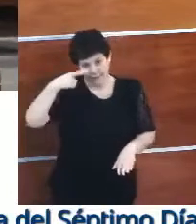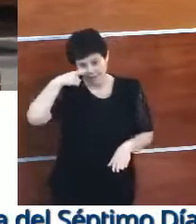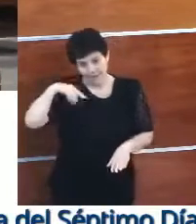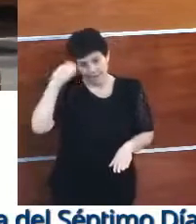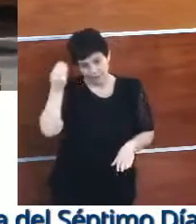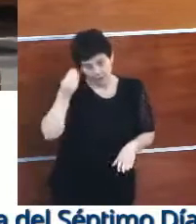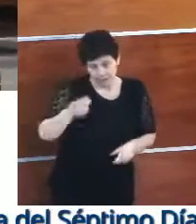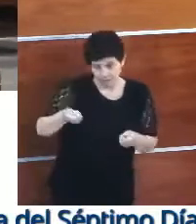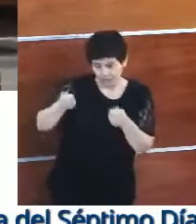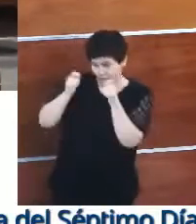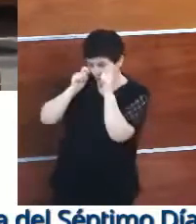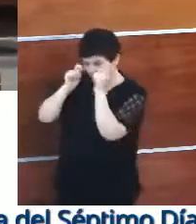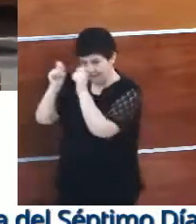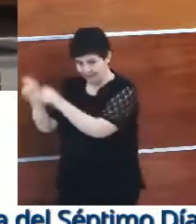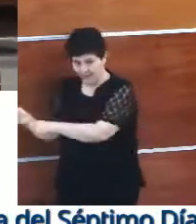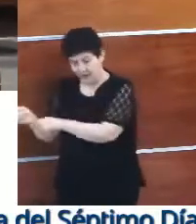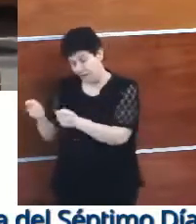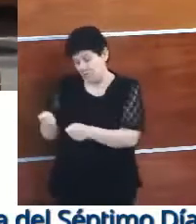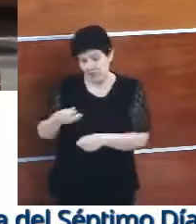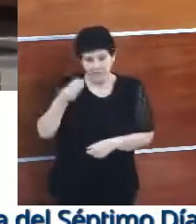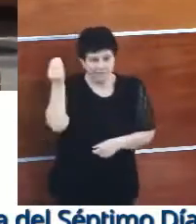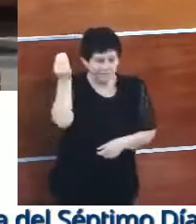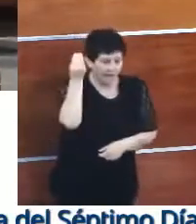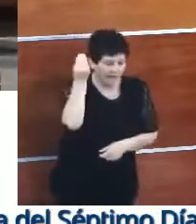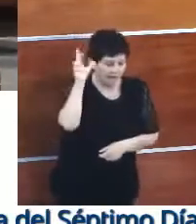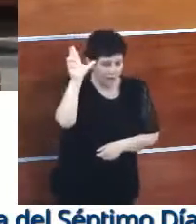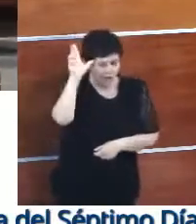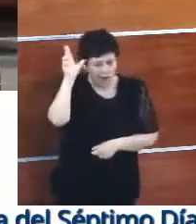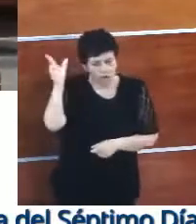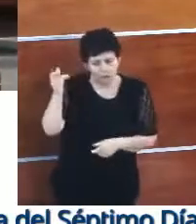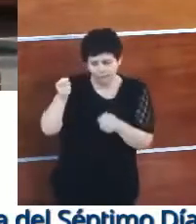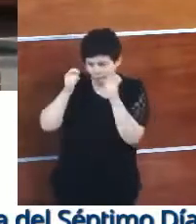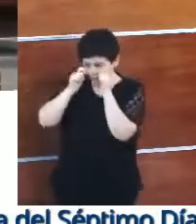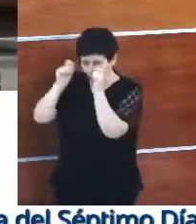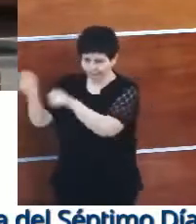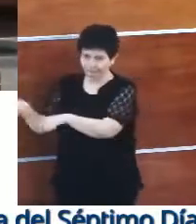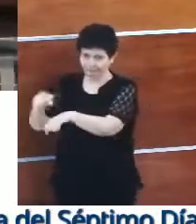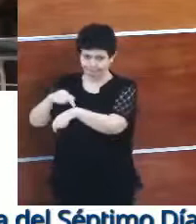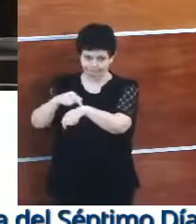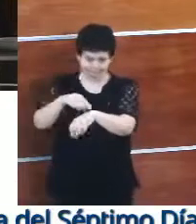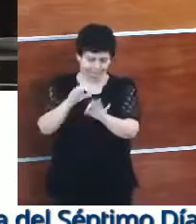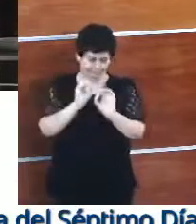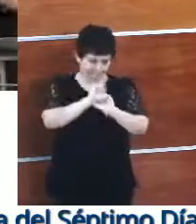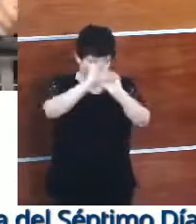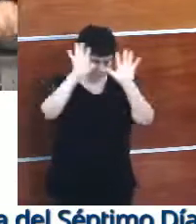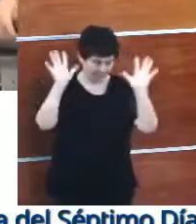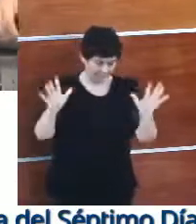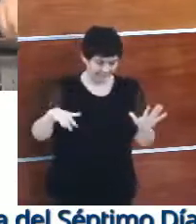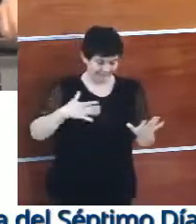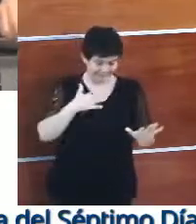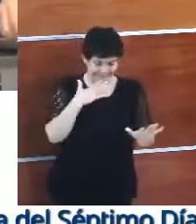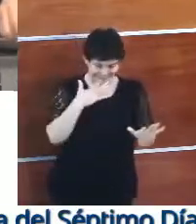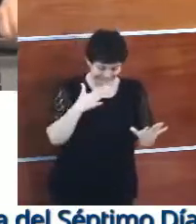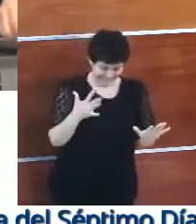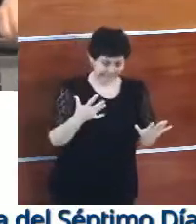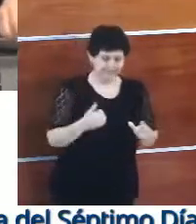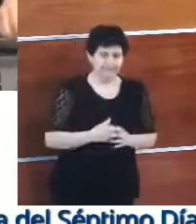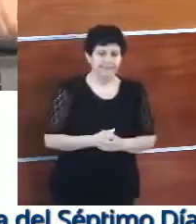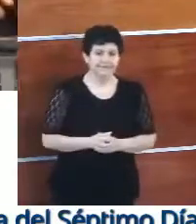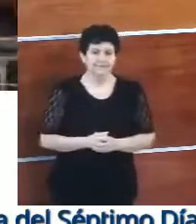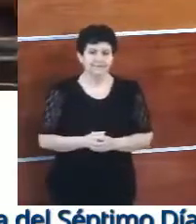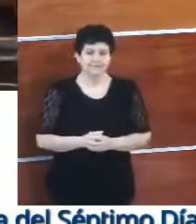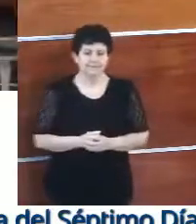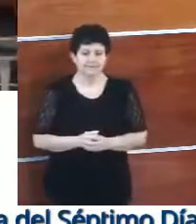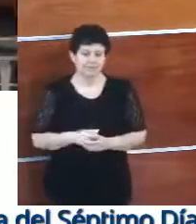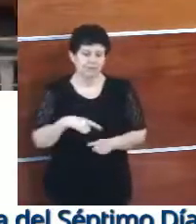sábado a las 8. Ya un poco más concreto. Ya implica que la persona va a estar presente. No